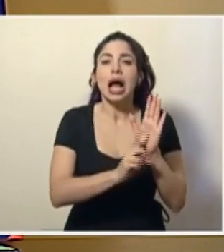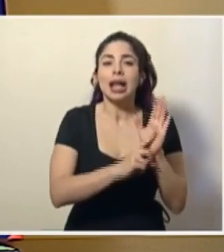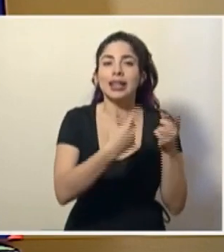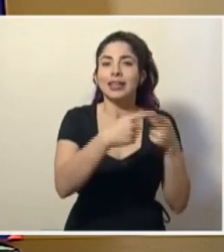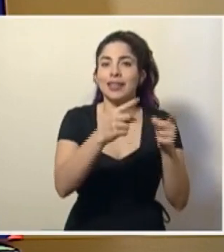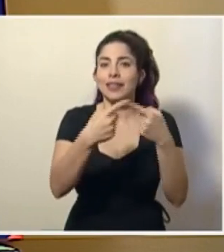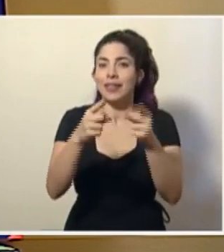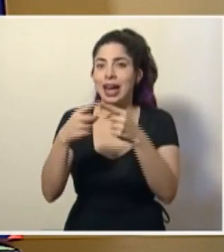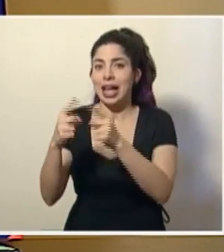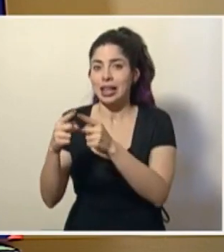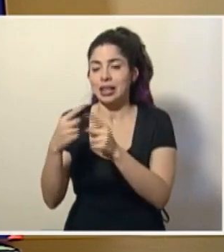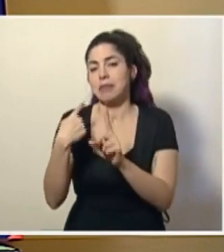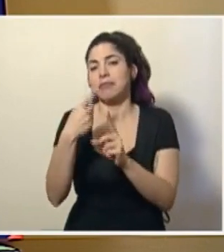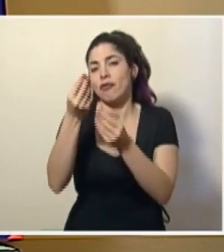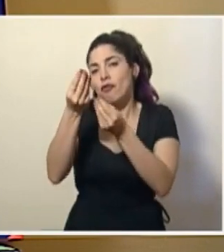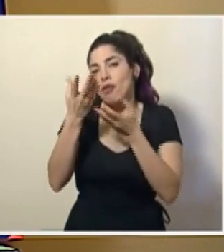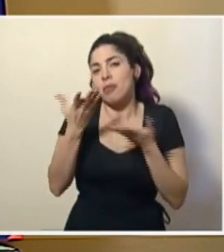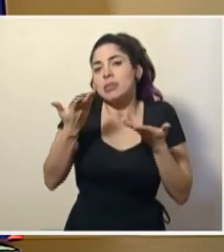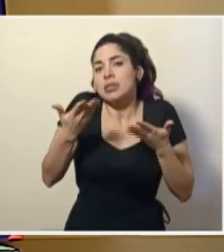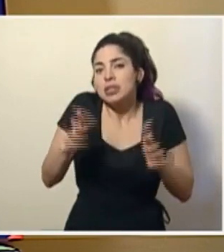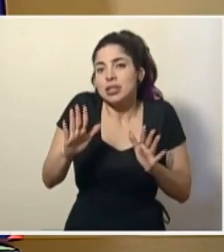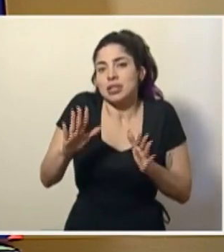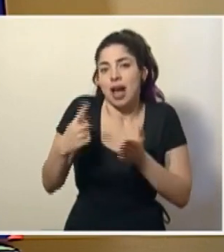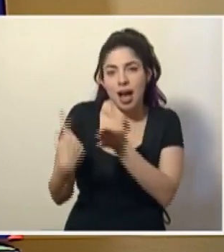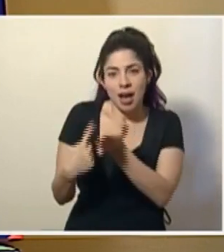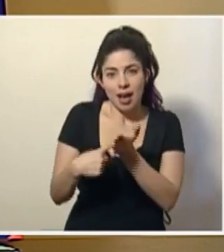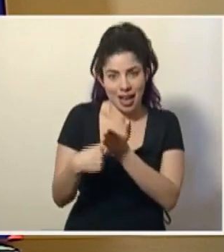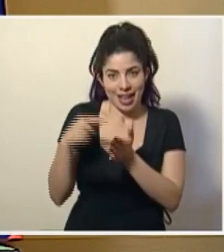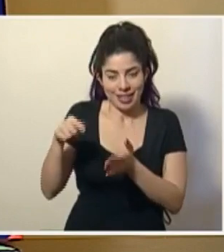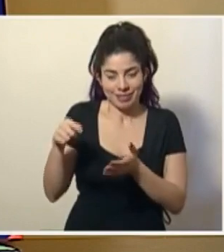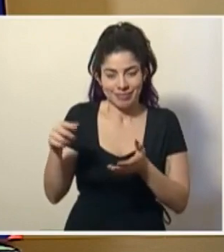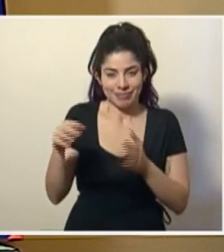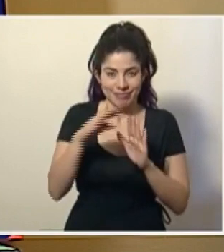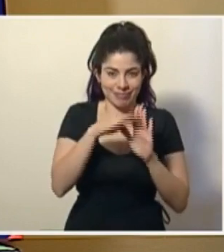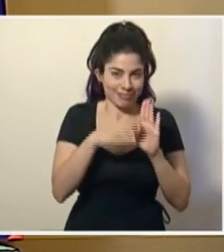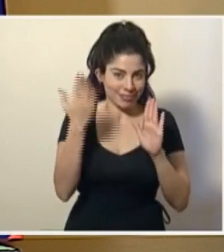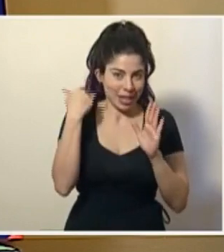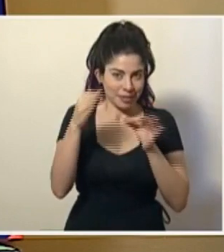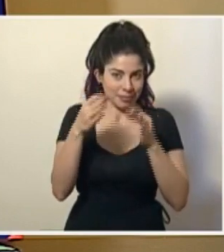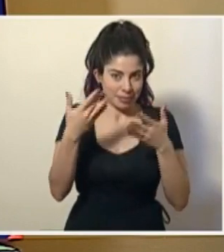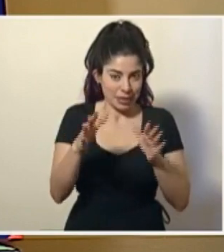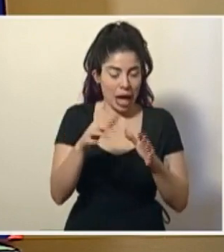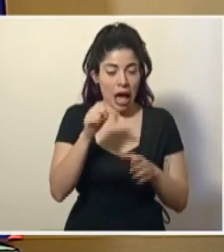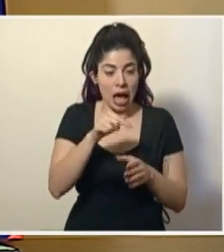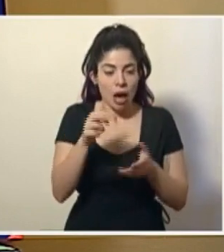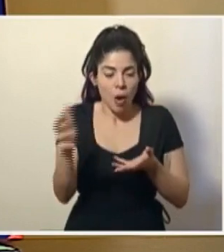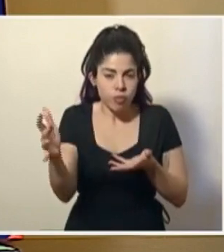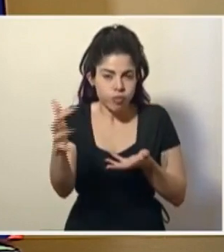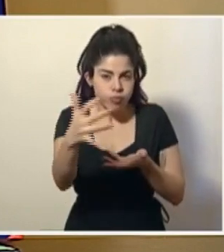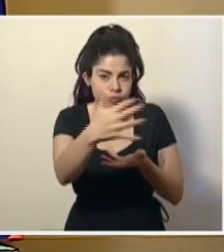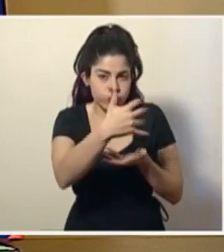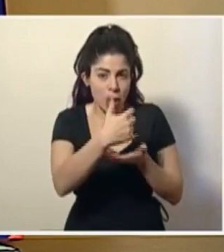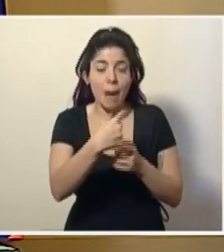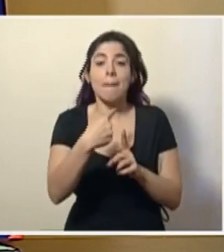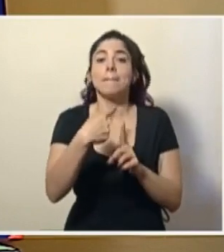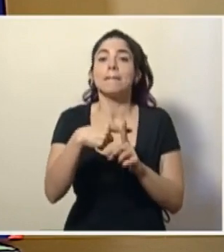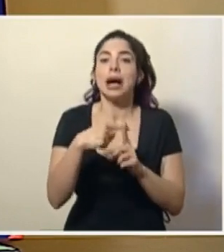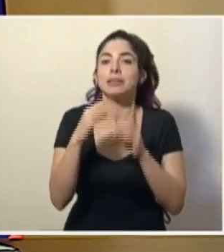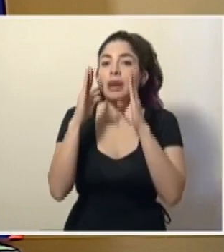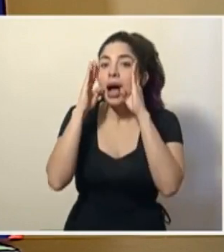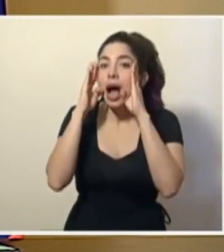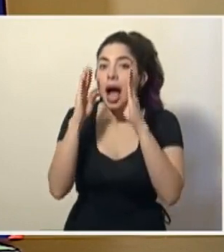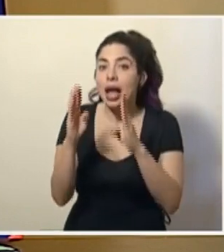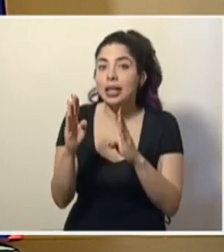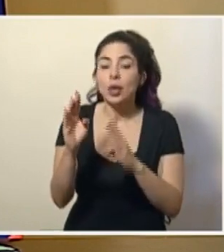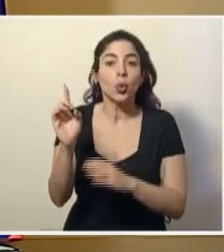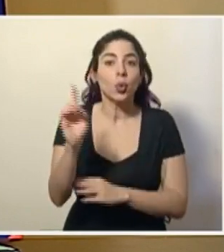partir de los indicadores que ya hemos venido conversando y también de la atención